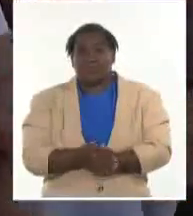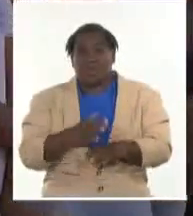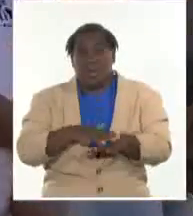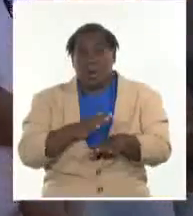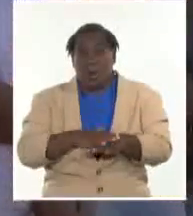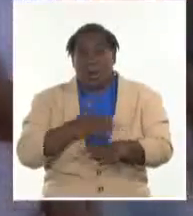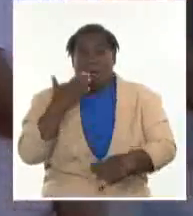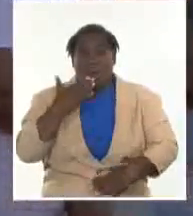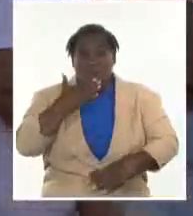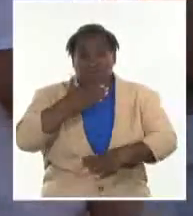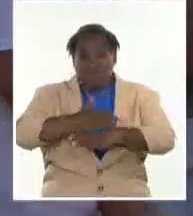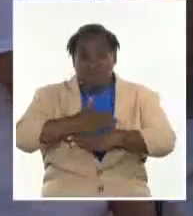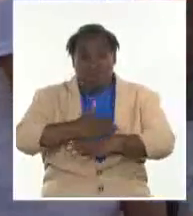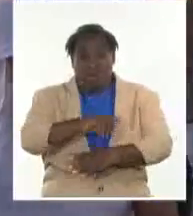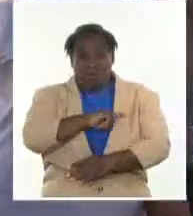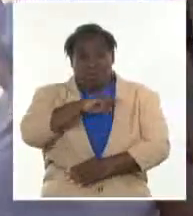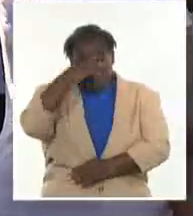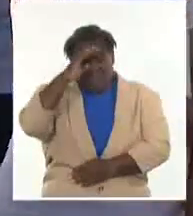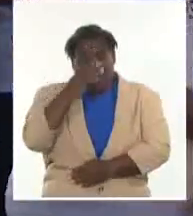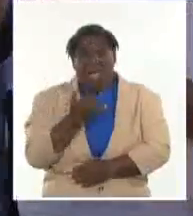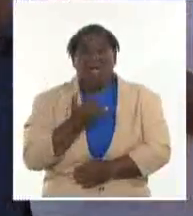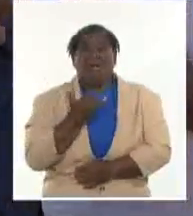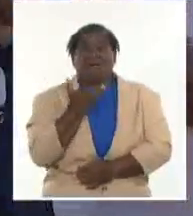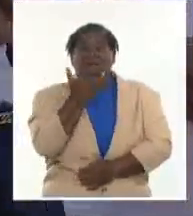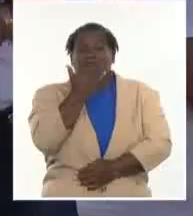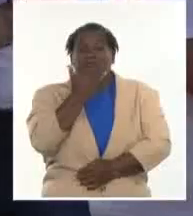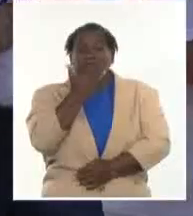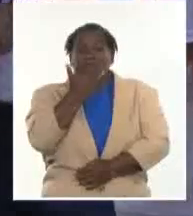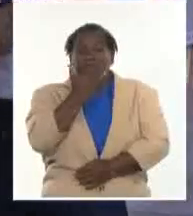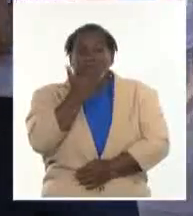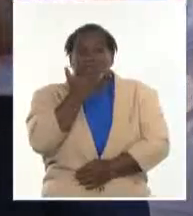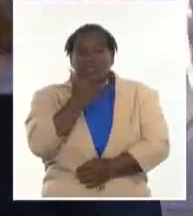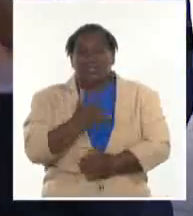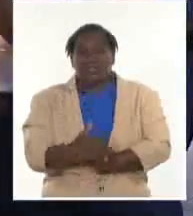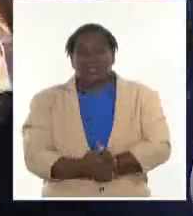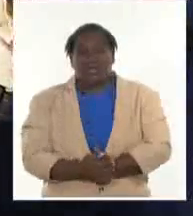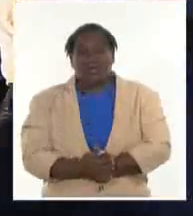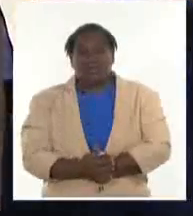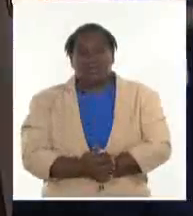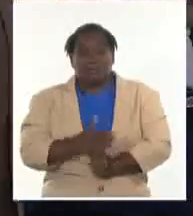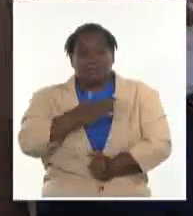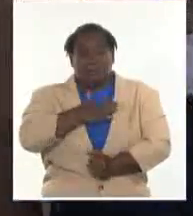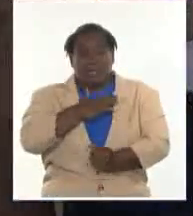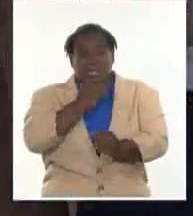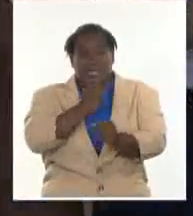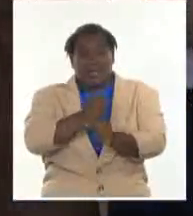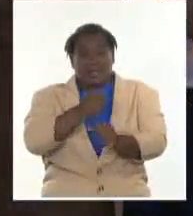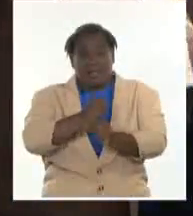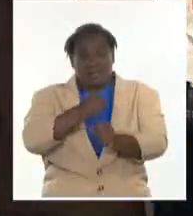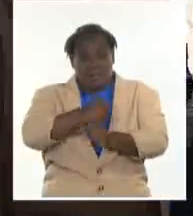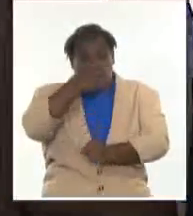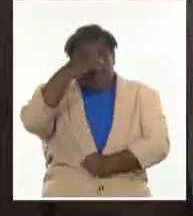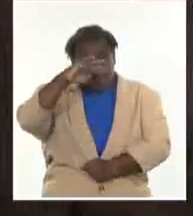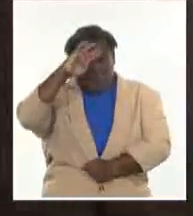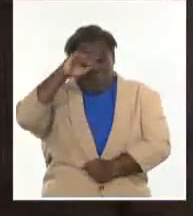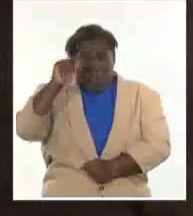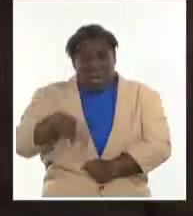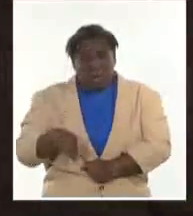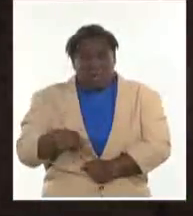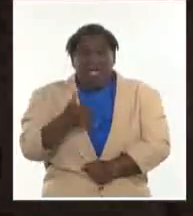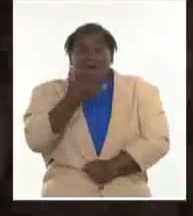bloqueo, afectan de manera constante a nuestros trabajadores en su vida